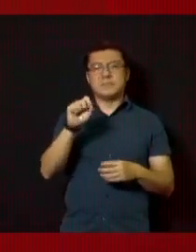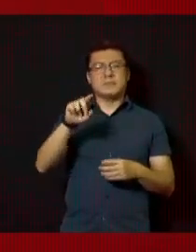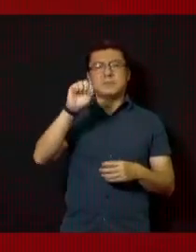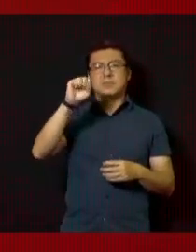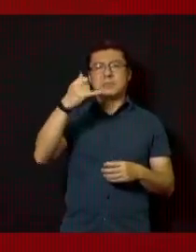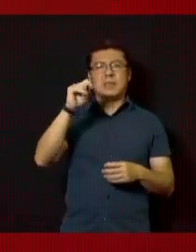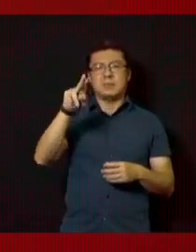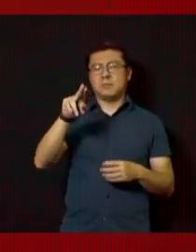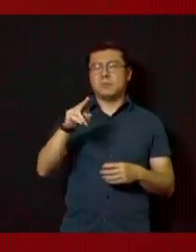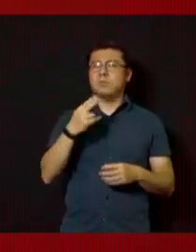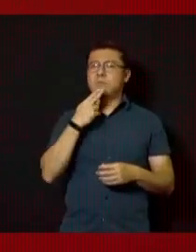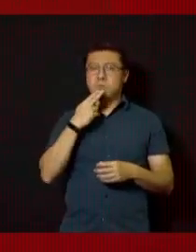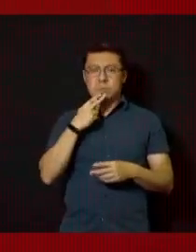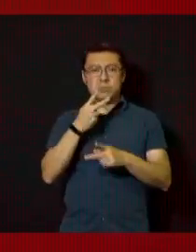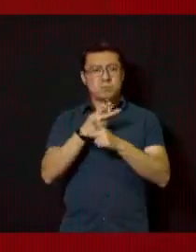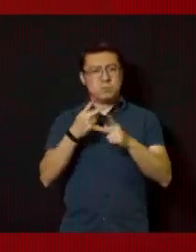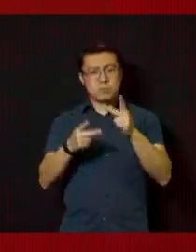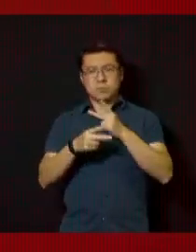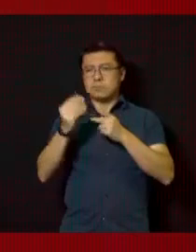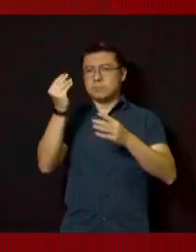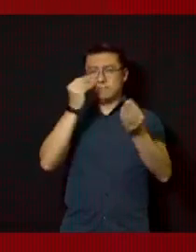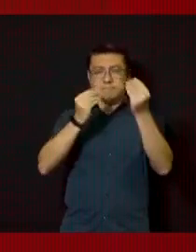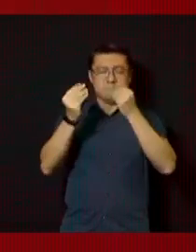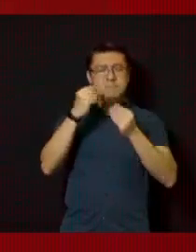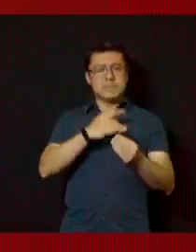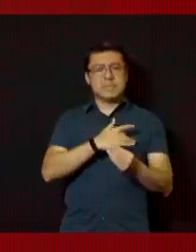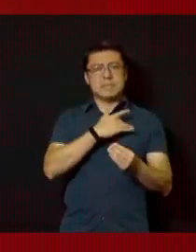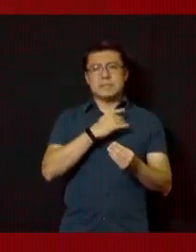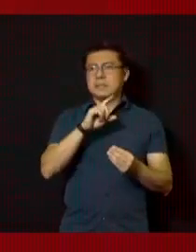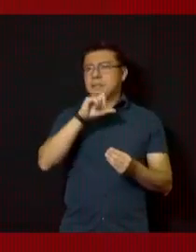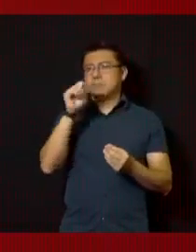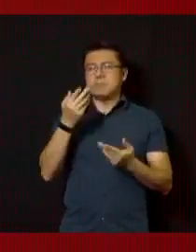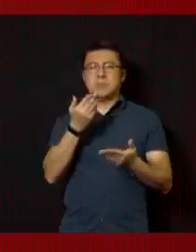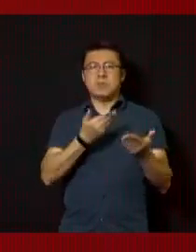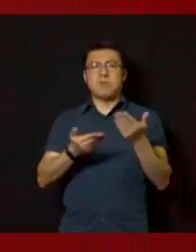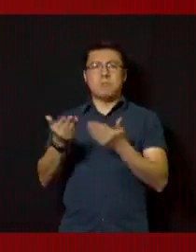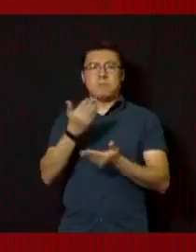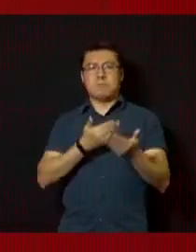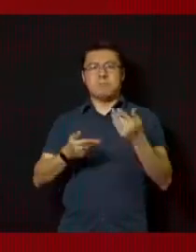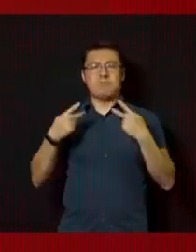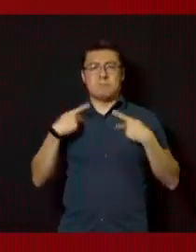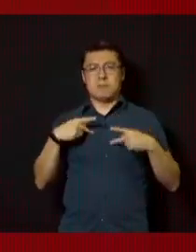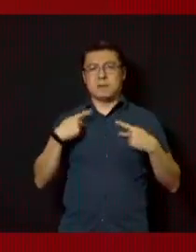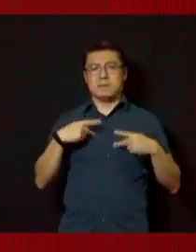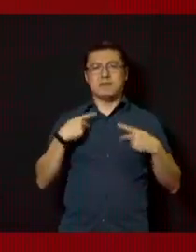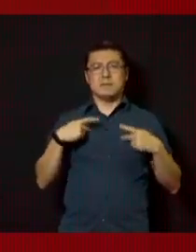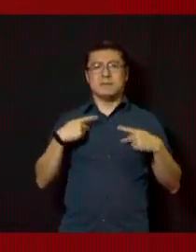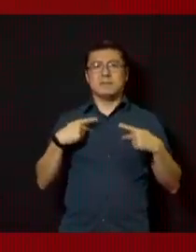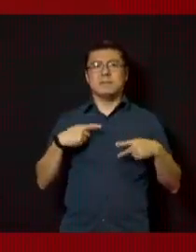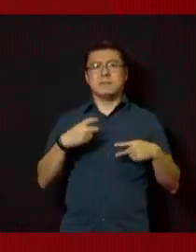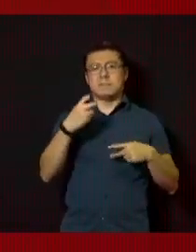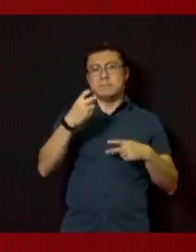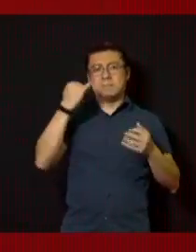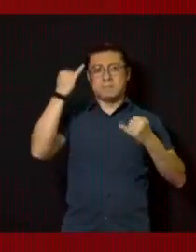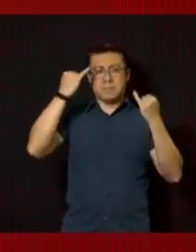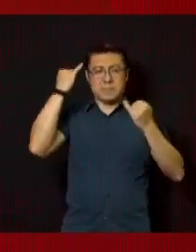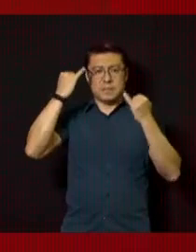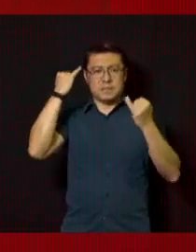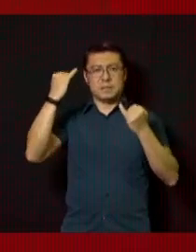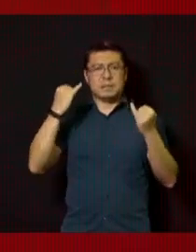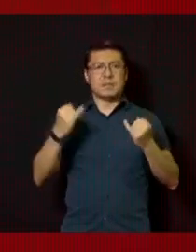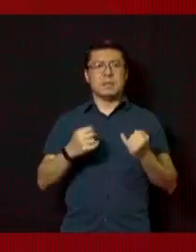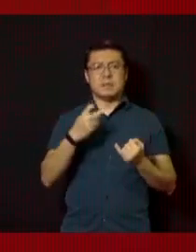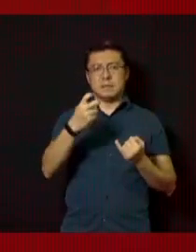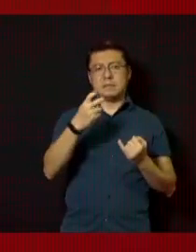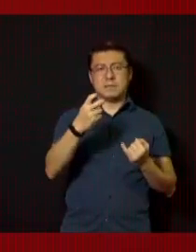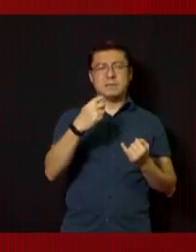mis productos, lo siento y empiezo a compartir con la gente y estoy experimentando y creando ideas para ayudar a mi equipo a crecer. Entonces,